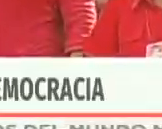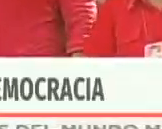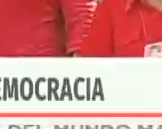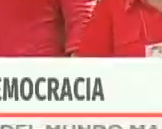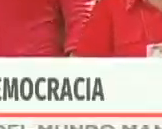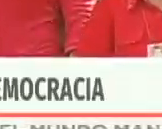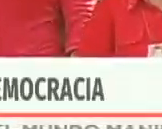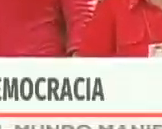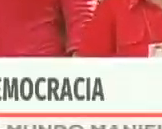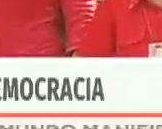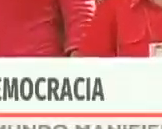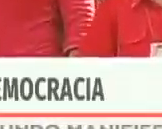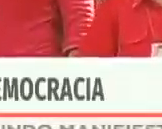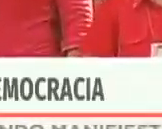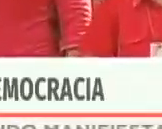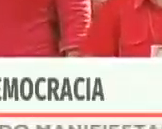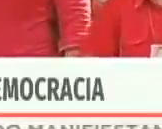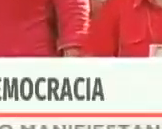Camaradas, hermanos, buenas tardes.